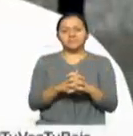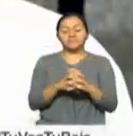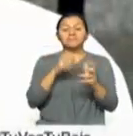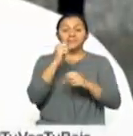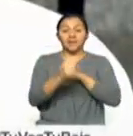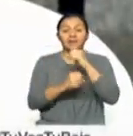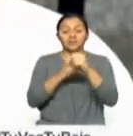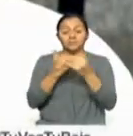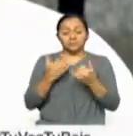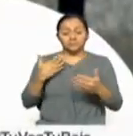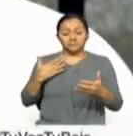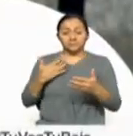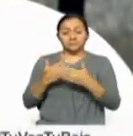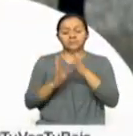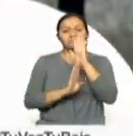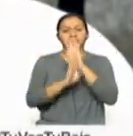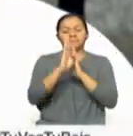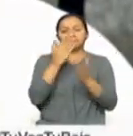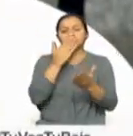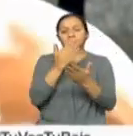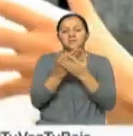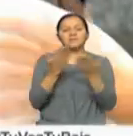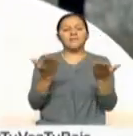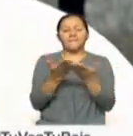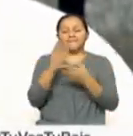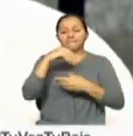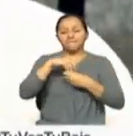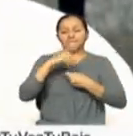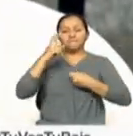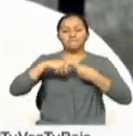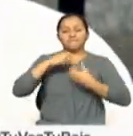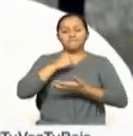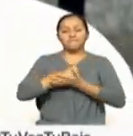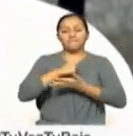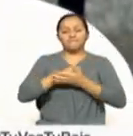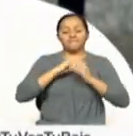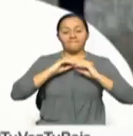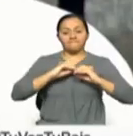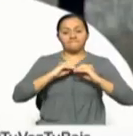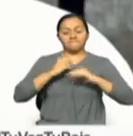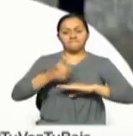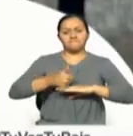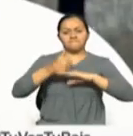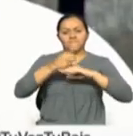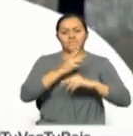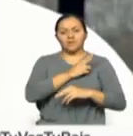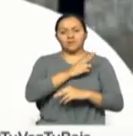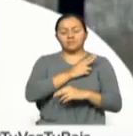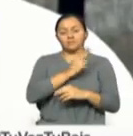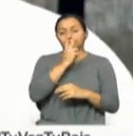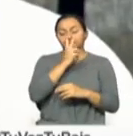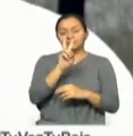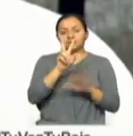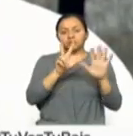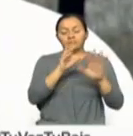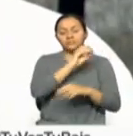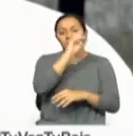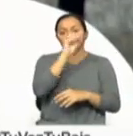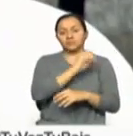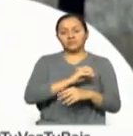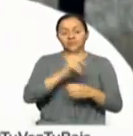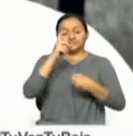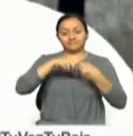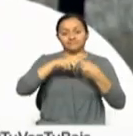habido un crecimiento de la matrícula de educación superior. Ha pasado del 28% la tasa bruta de